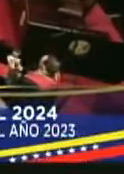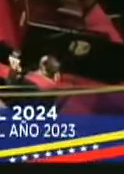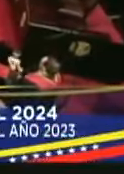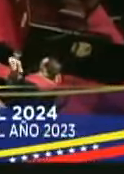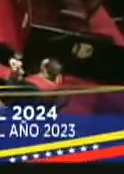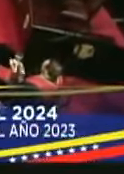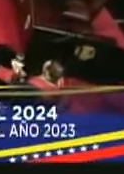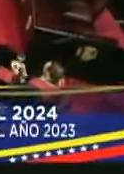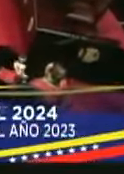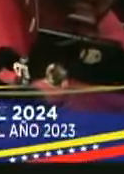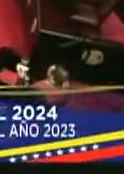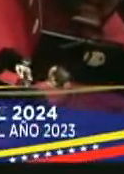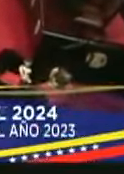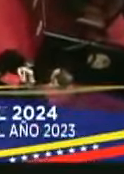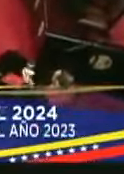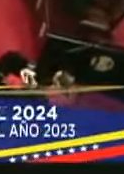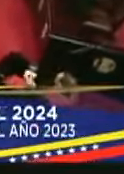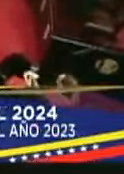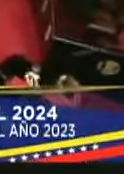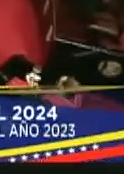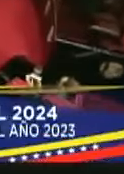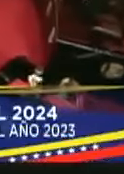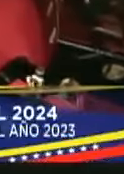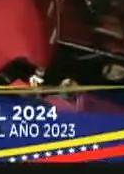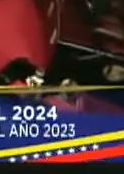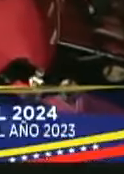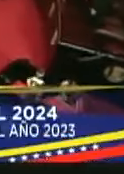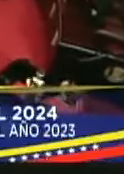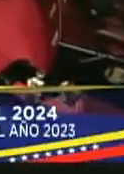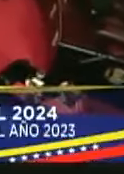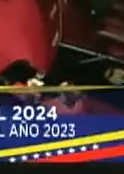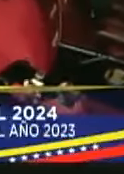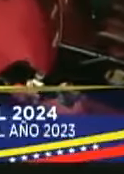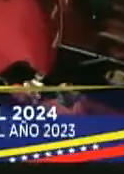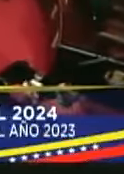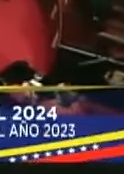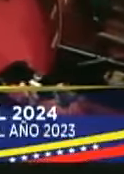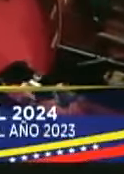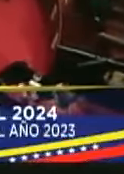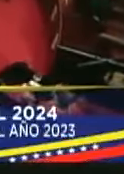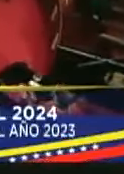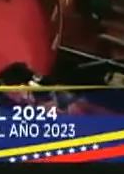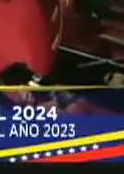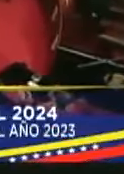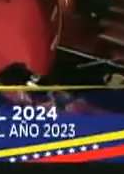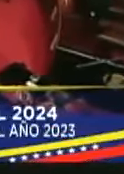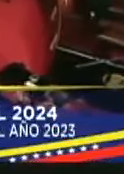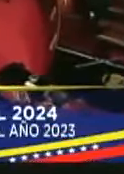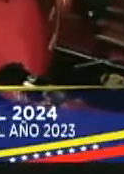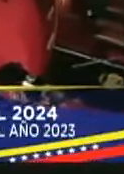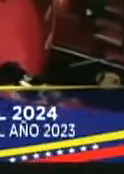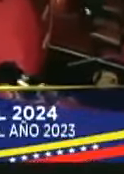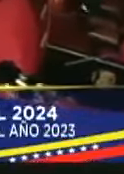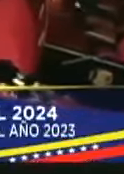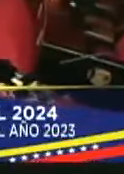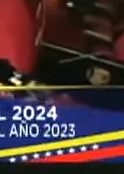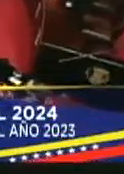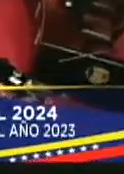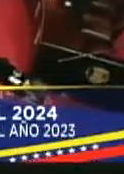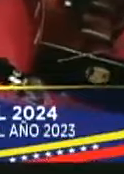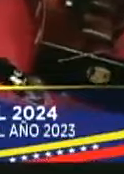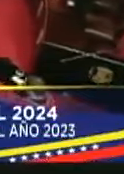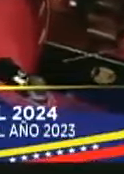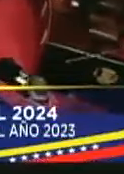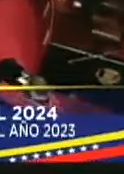Allí tenían las declaraciones del presidente de la República, Nicolás Maduro Moros, en esta sesión solemne de apertura de las actividades